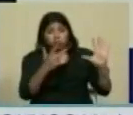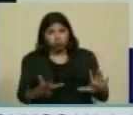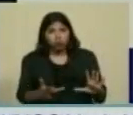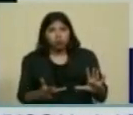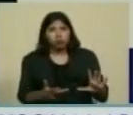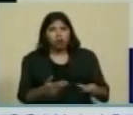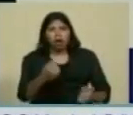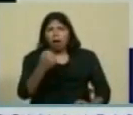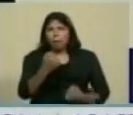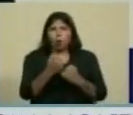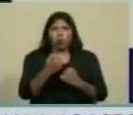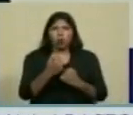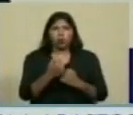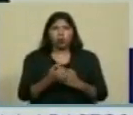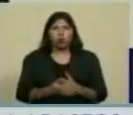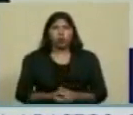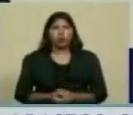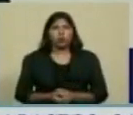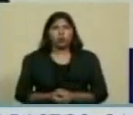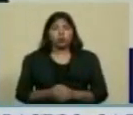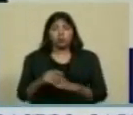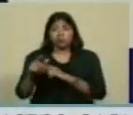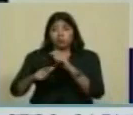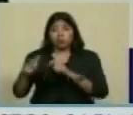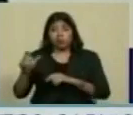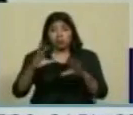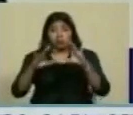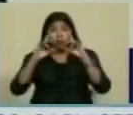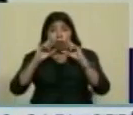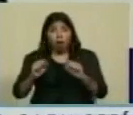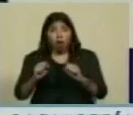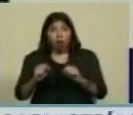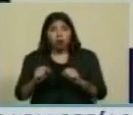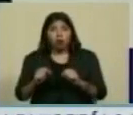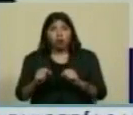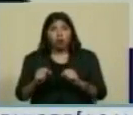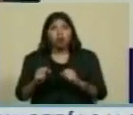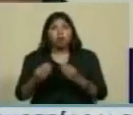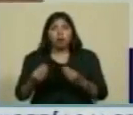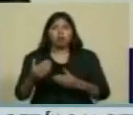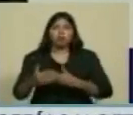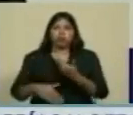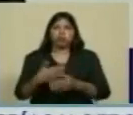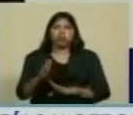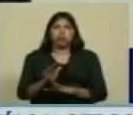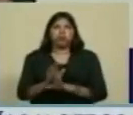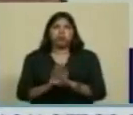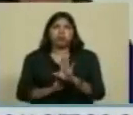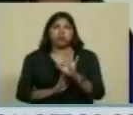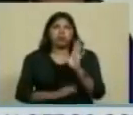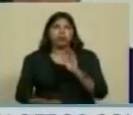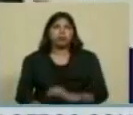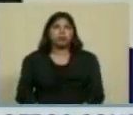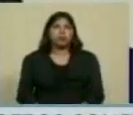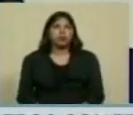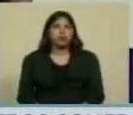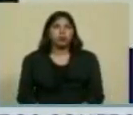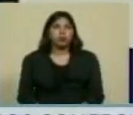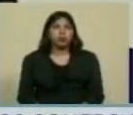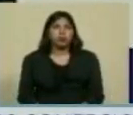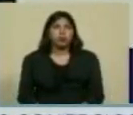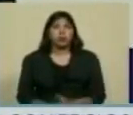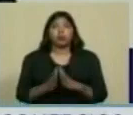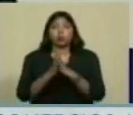fortalecimiento a nuestros científicos y científicas, que hemos podido desarrollar e instalar todo un aparato científico,